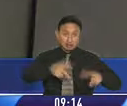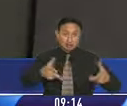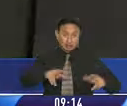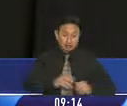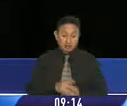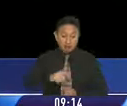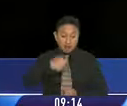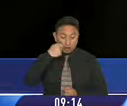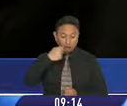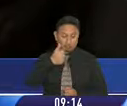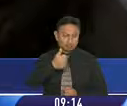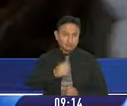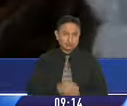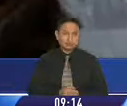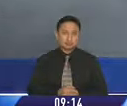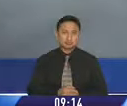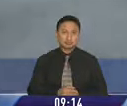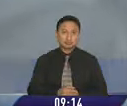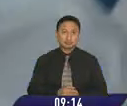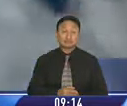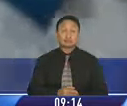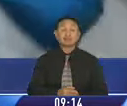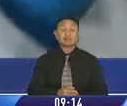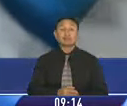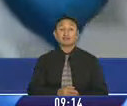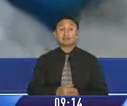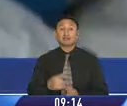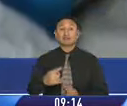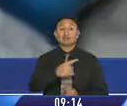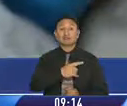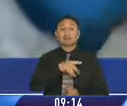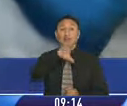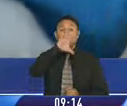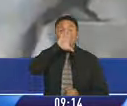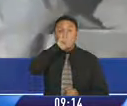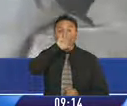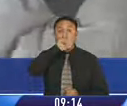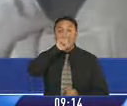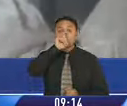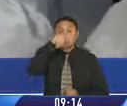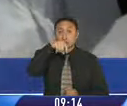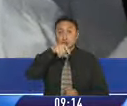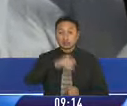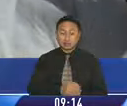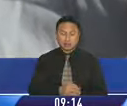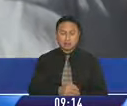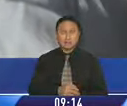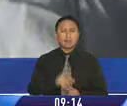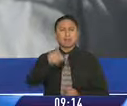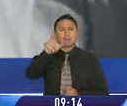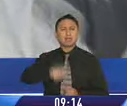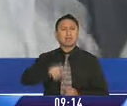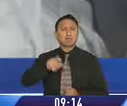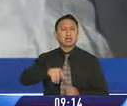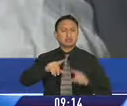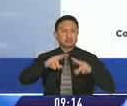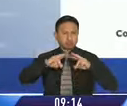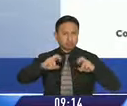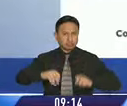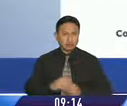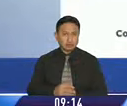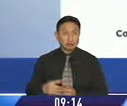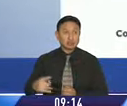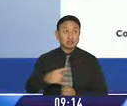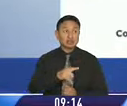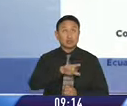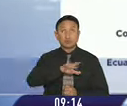totalmente seguro. Son migratorias, entre ellas patos, gansos y demás, cuya diseminación llega a